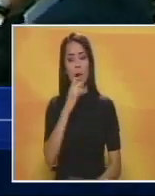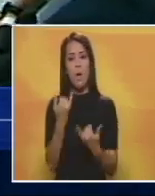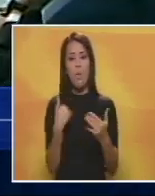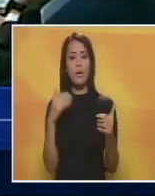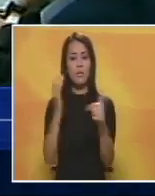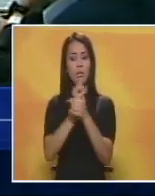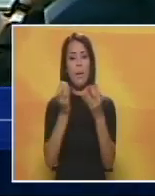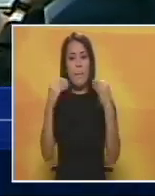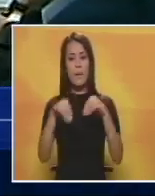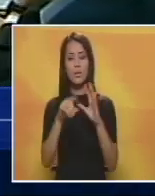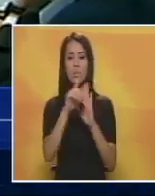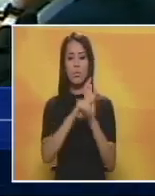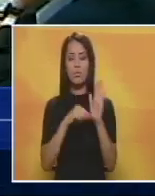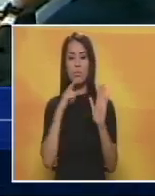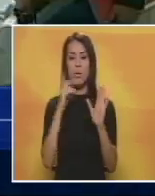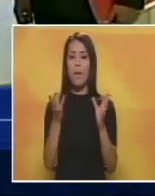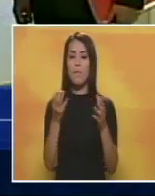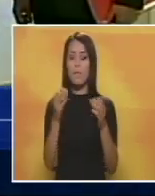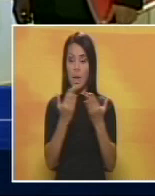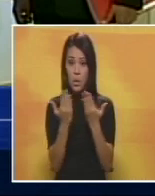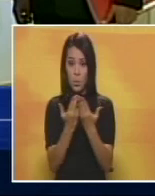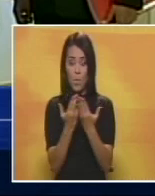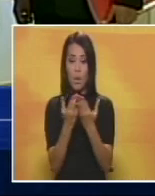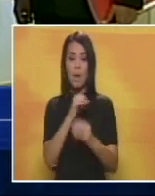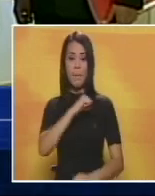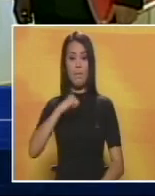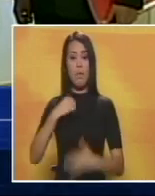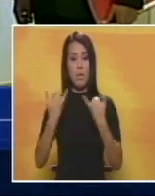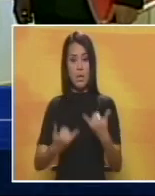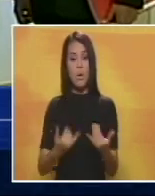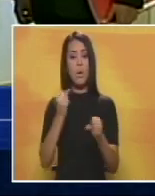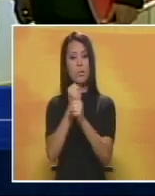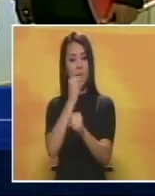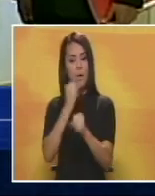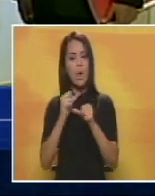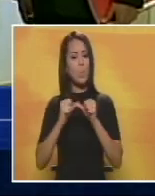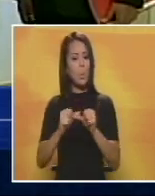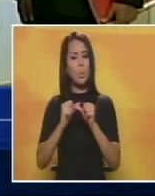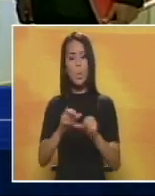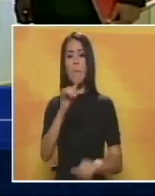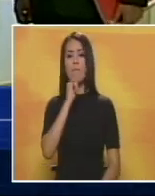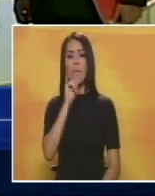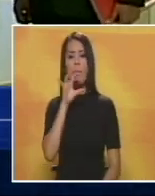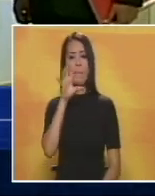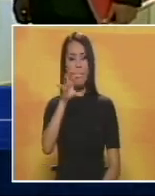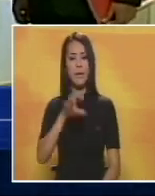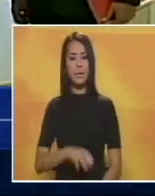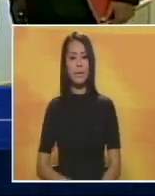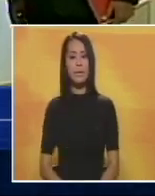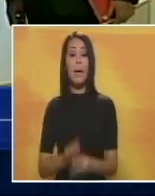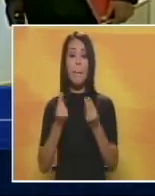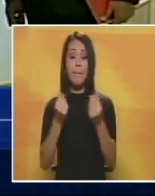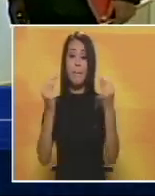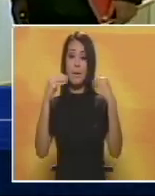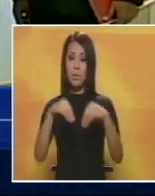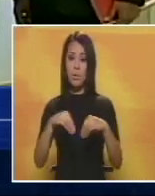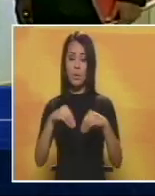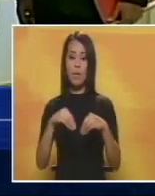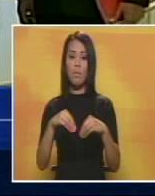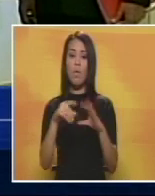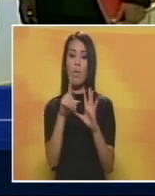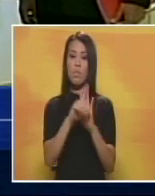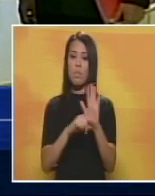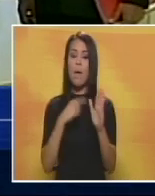matrículas escolares de los colegios privados y seguimos trabajando para poder anunciar al país ya precios acordados en materia